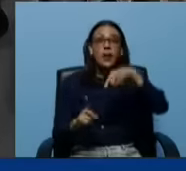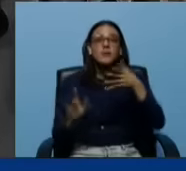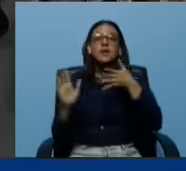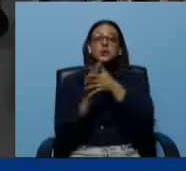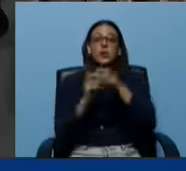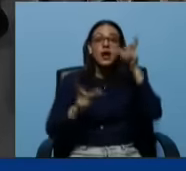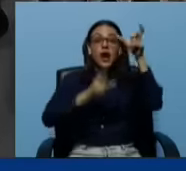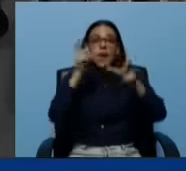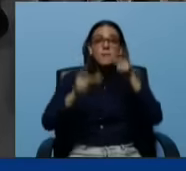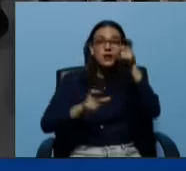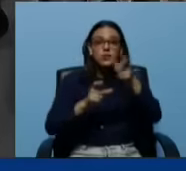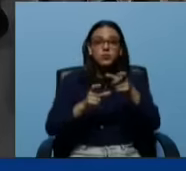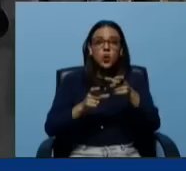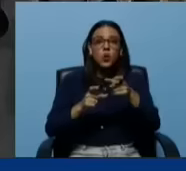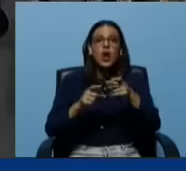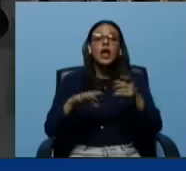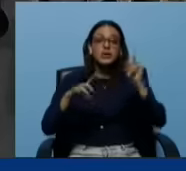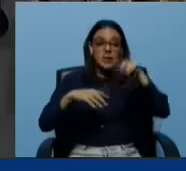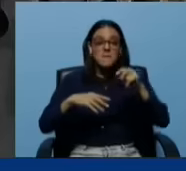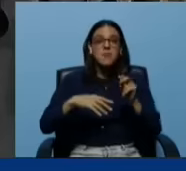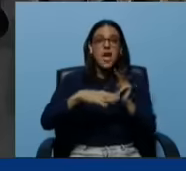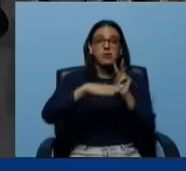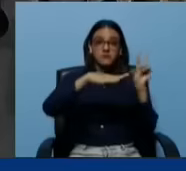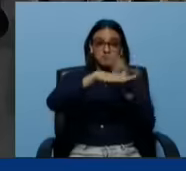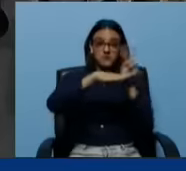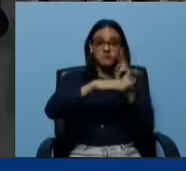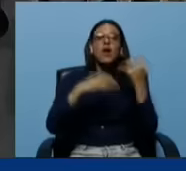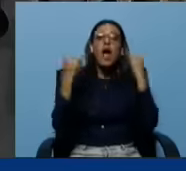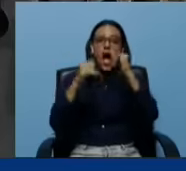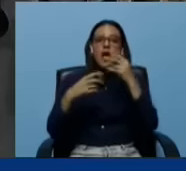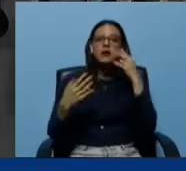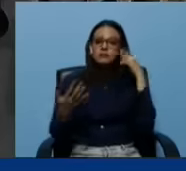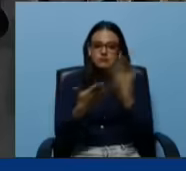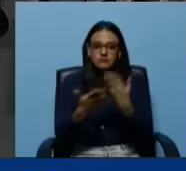Caribe y San Vicente y las Granadinas.